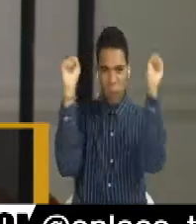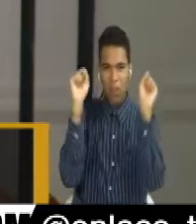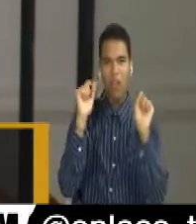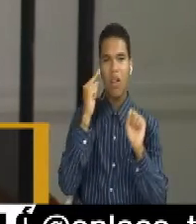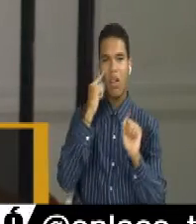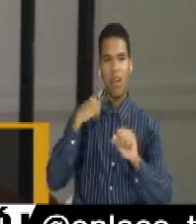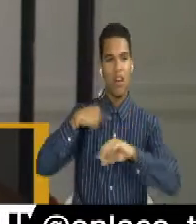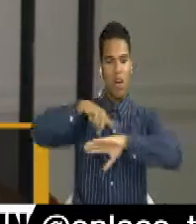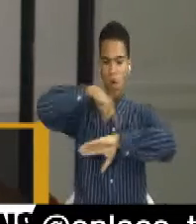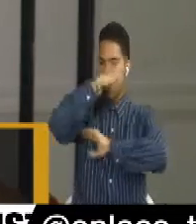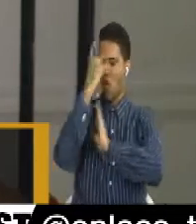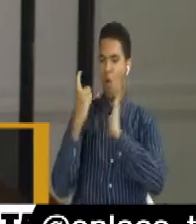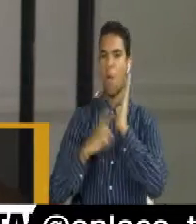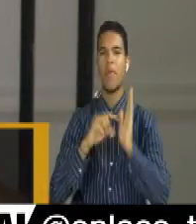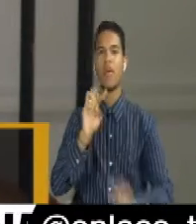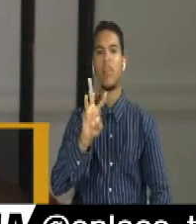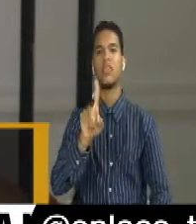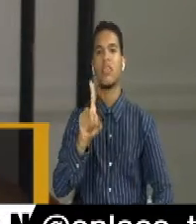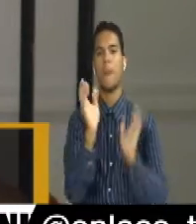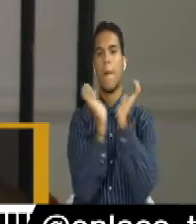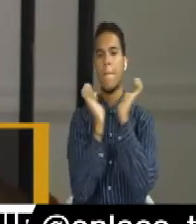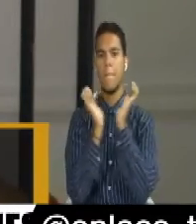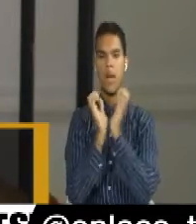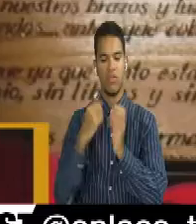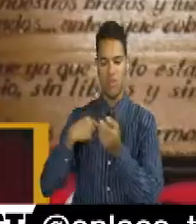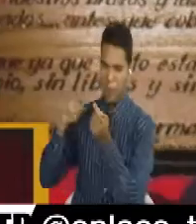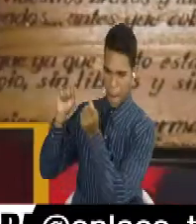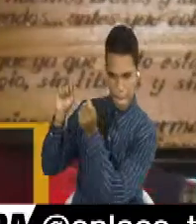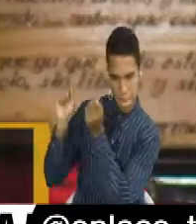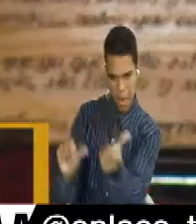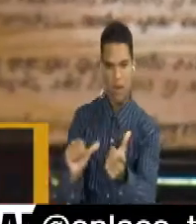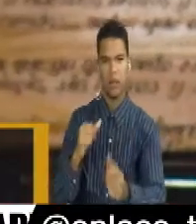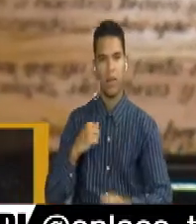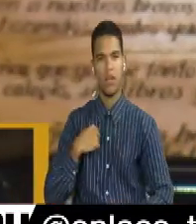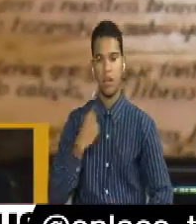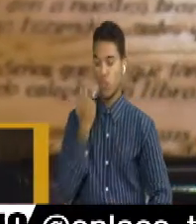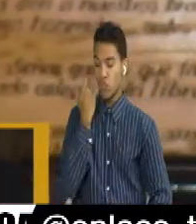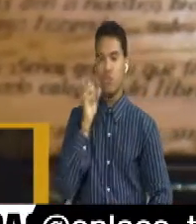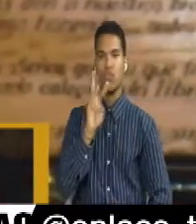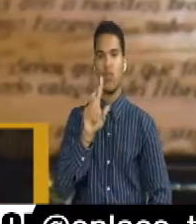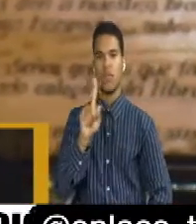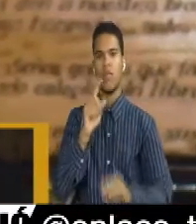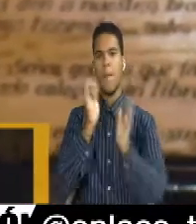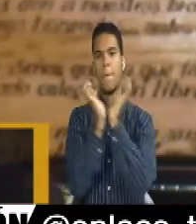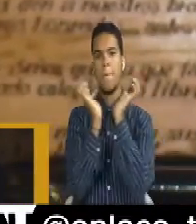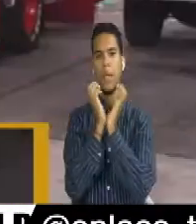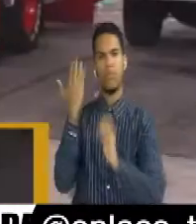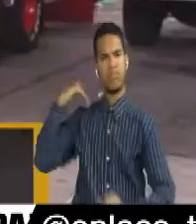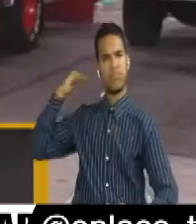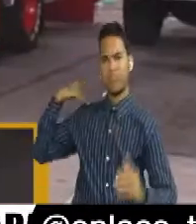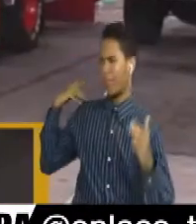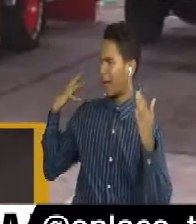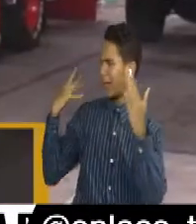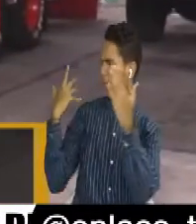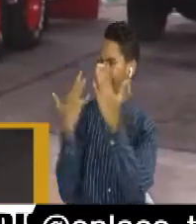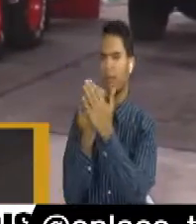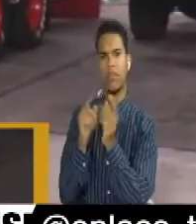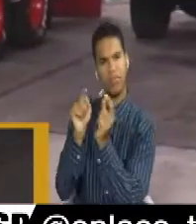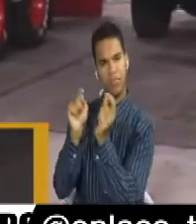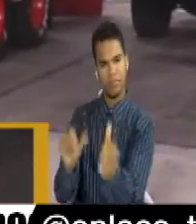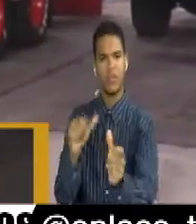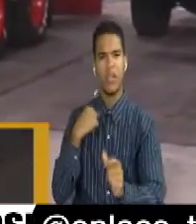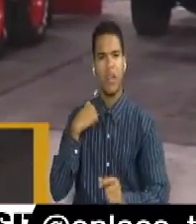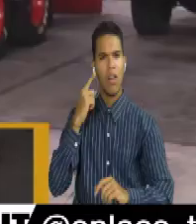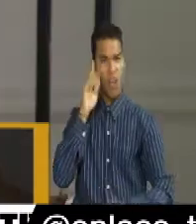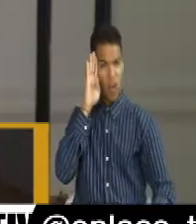31 de mayo. Estamos a paz y salvo con los bomberos hasta esa fecha. De acuerdo con el oficial, con las normas vigentes, el recurso del municipio no tendrá dificultades en